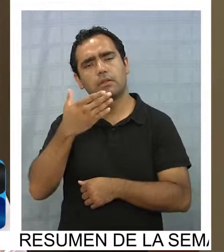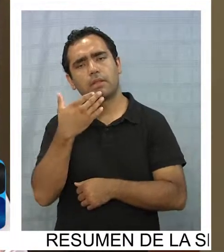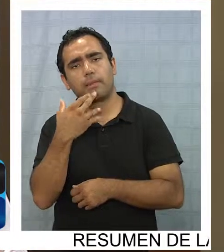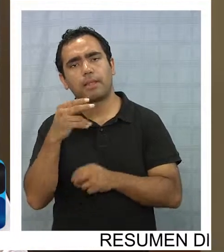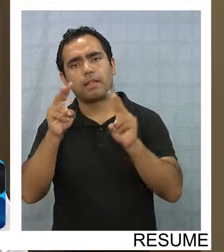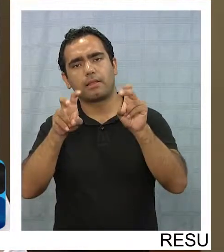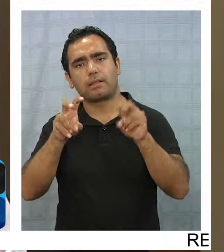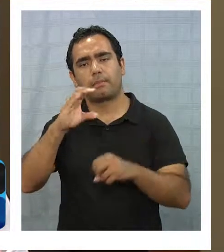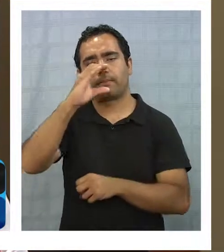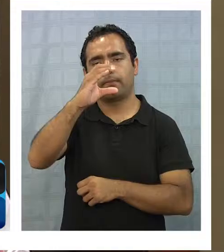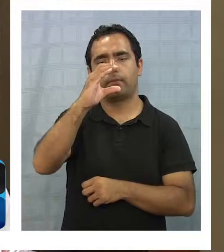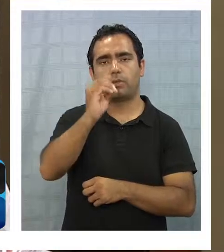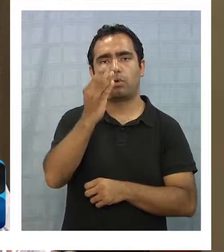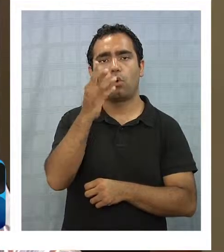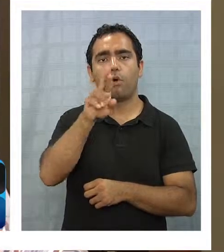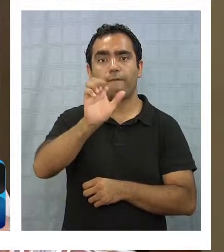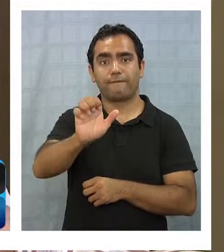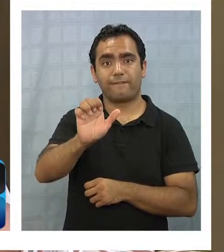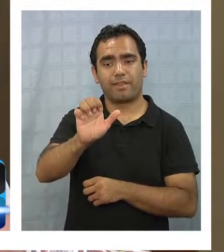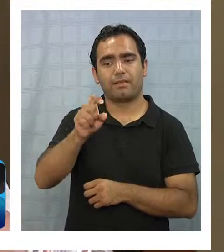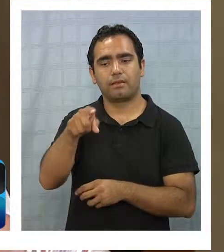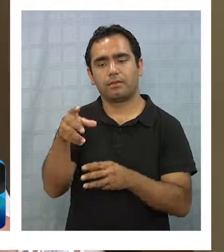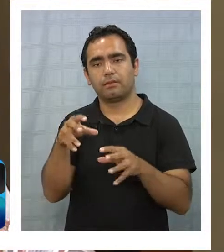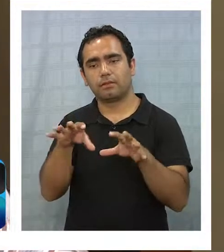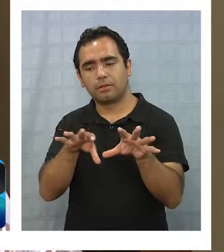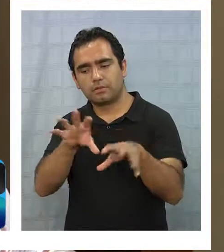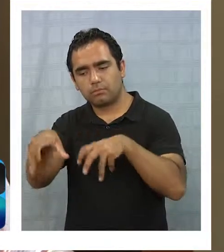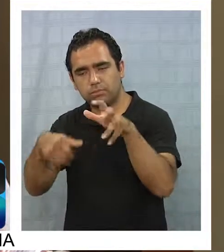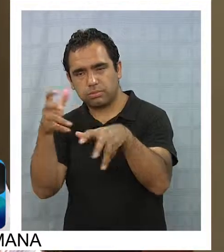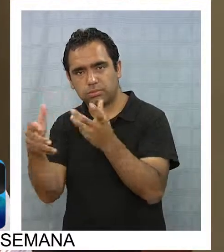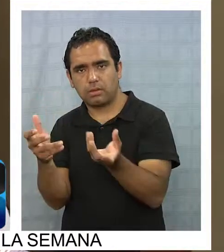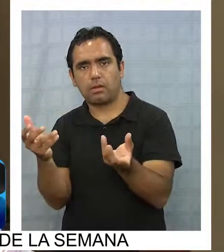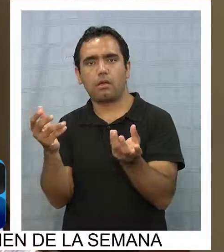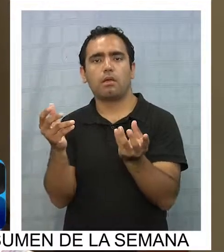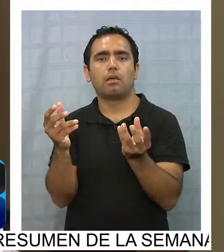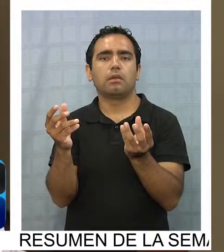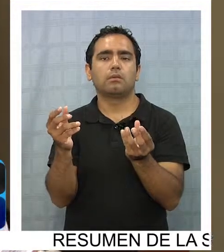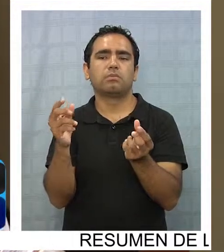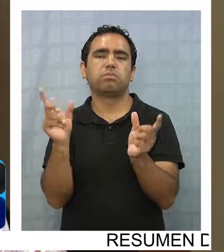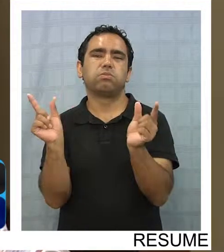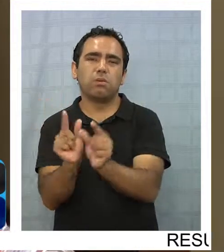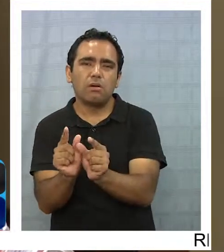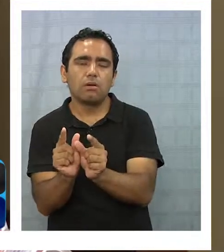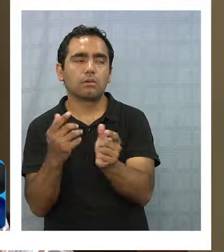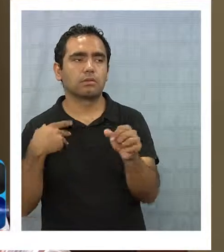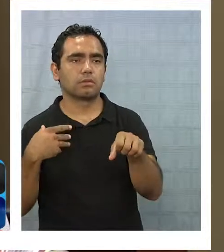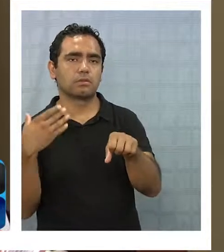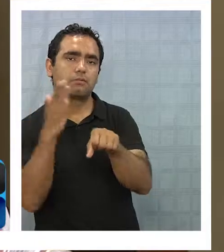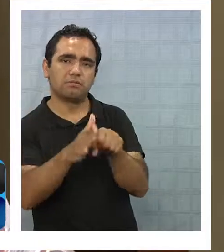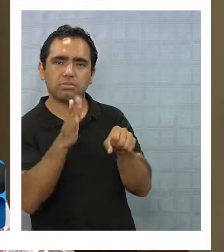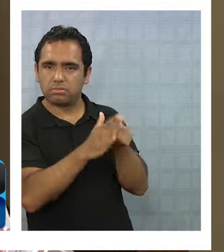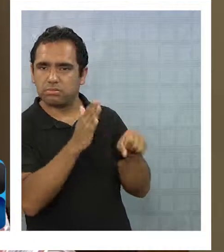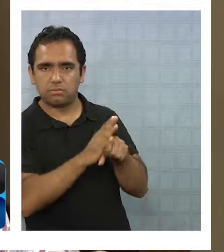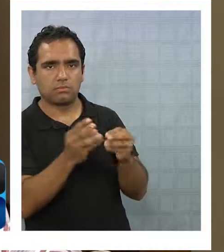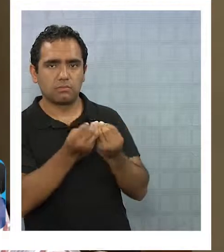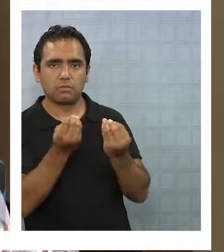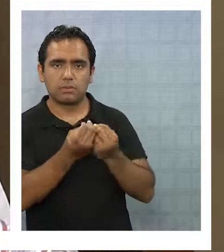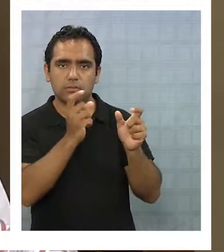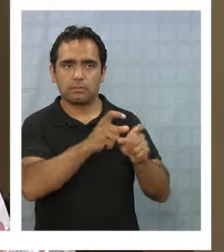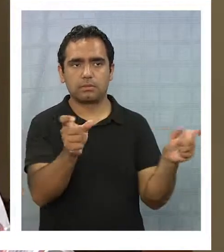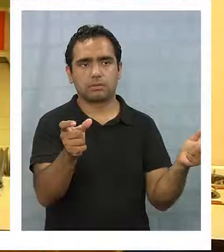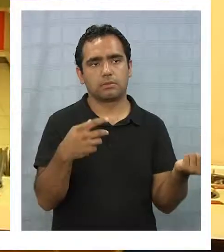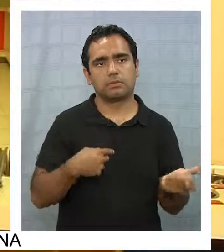también, que se generaron cancelaciones derivadas de estas grandes variaciones que han habido en los precios del cobre, pero que al final del día la